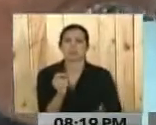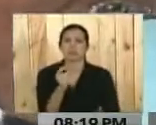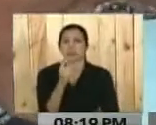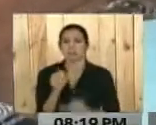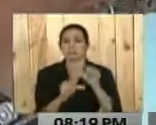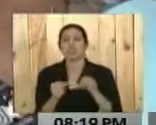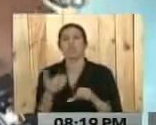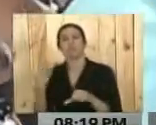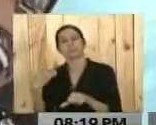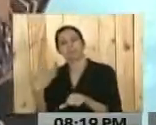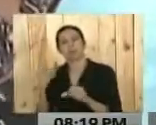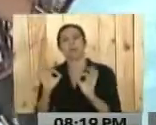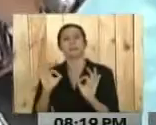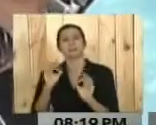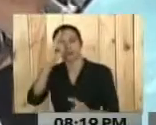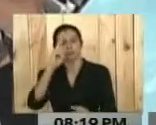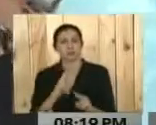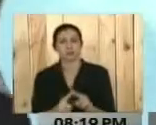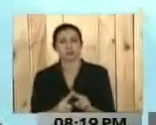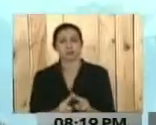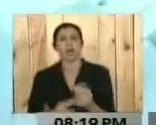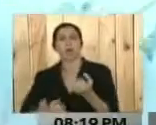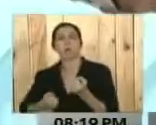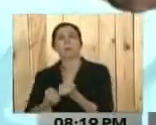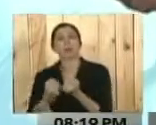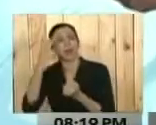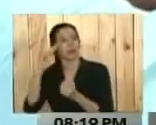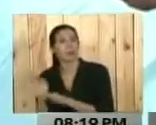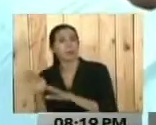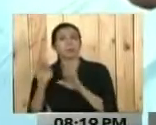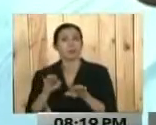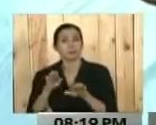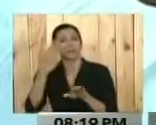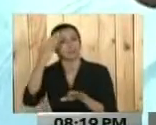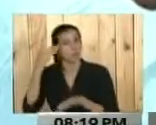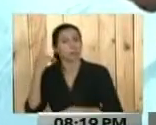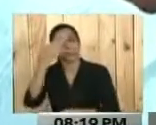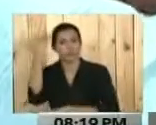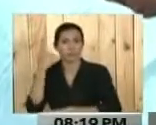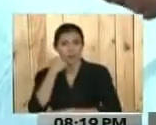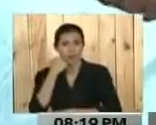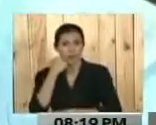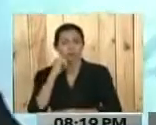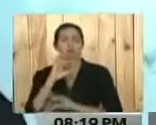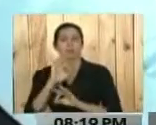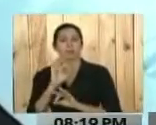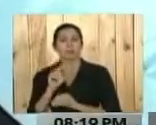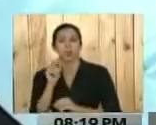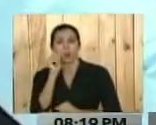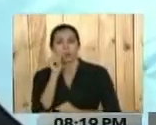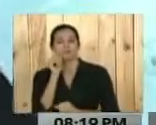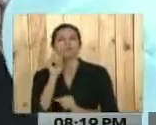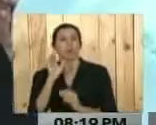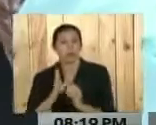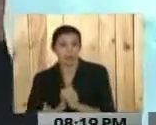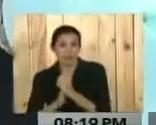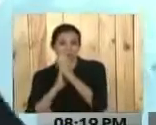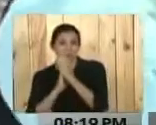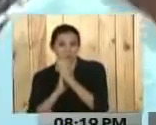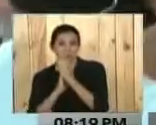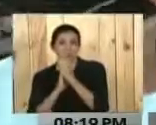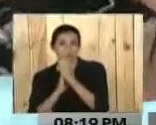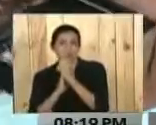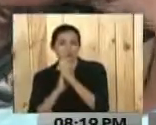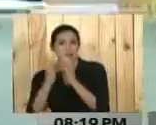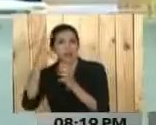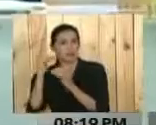un reconocimiento especial al apoyo de Haití a Francisco de Miranda y luego el apoyo de Haití al libertador